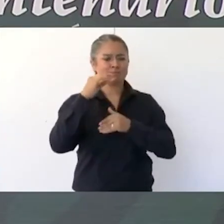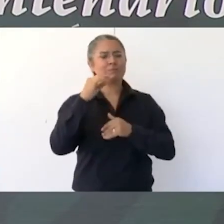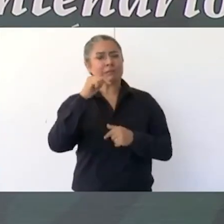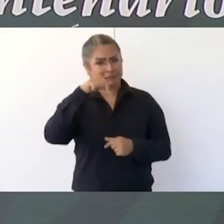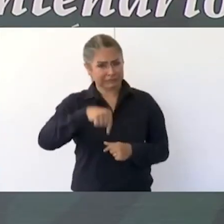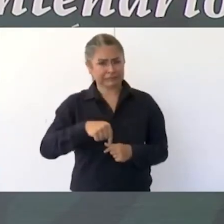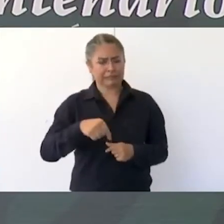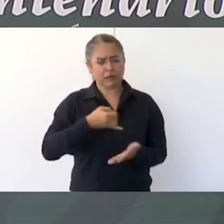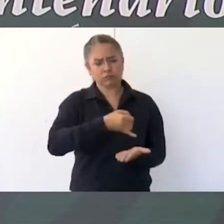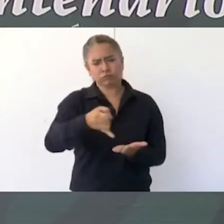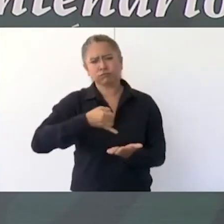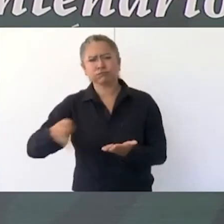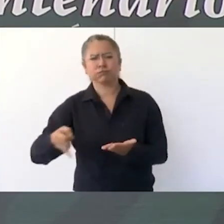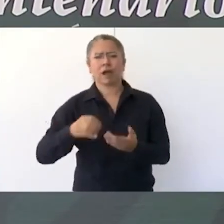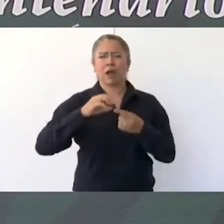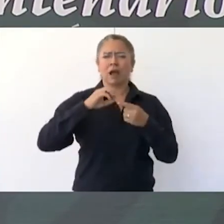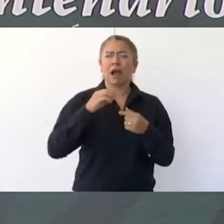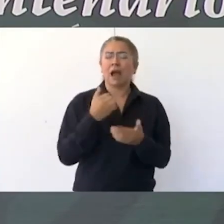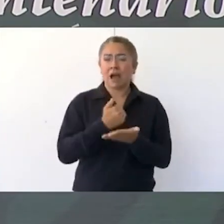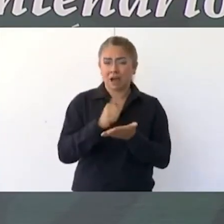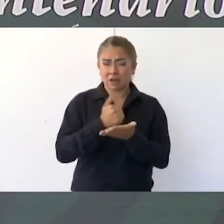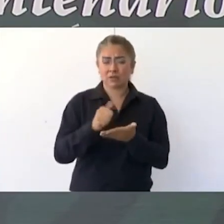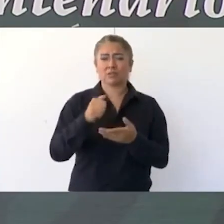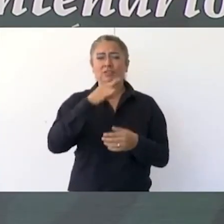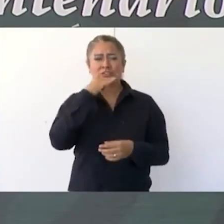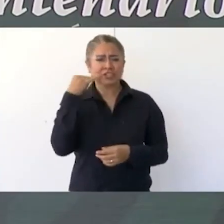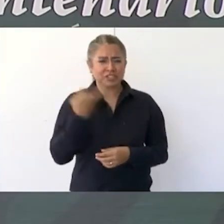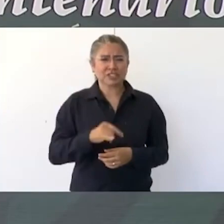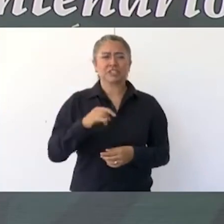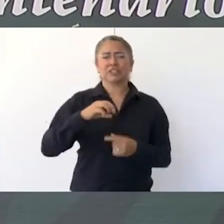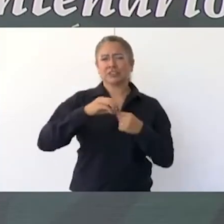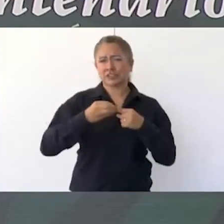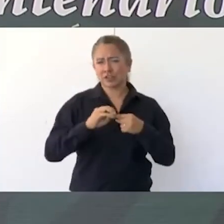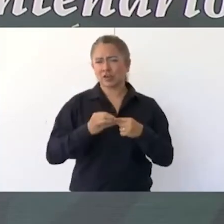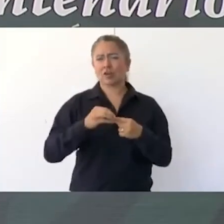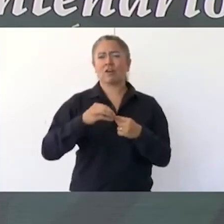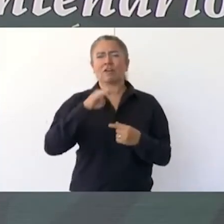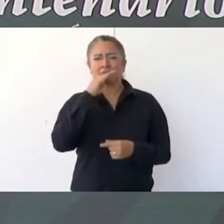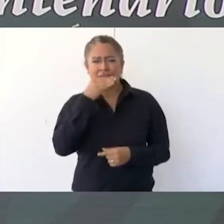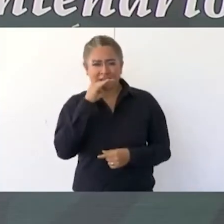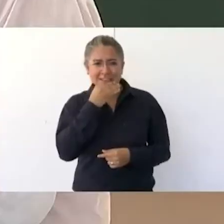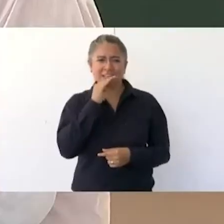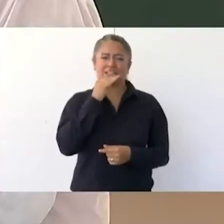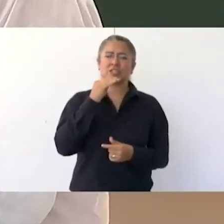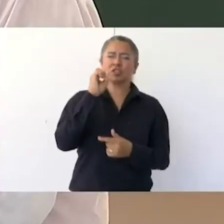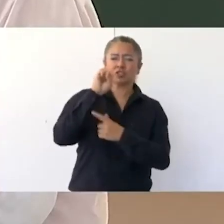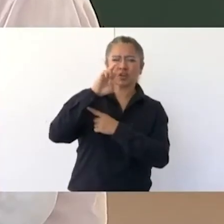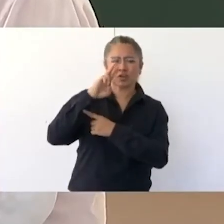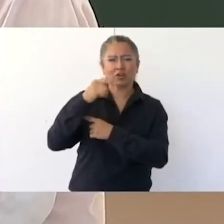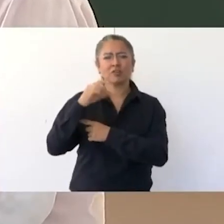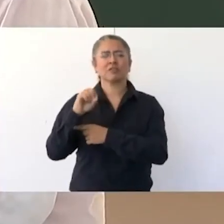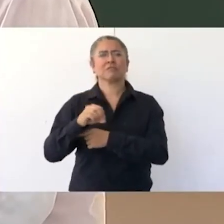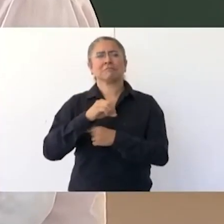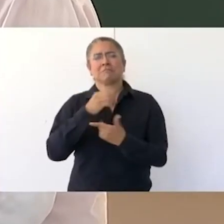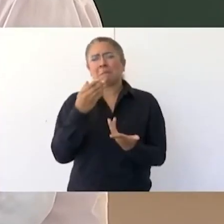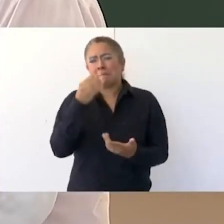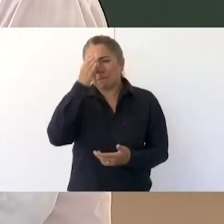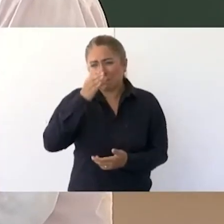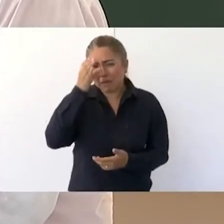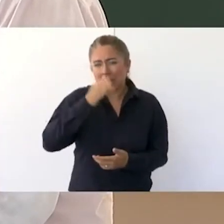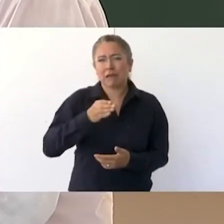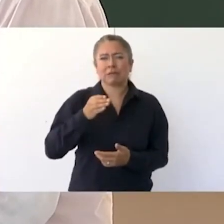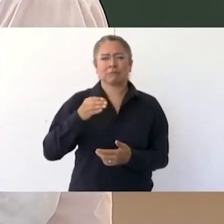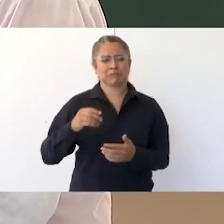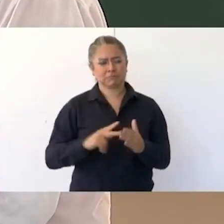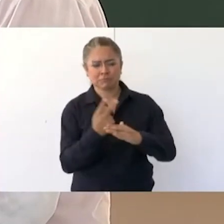arroz, chile, frijol, maíz, tomatillo, sorgo, tabasco, mango, pasto, entre otros